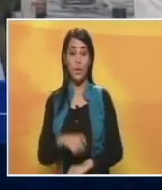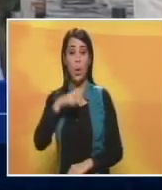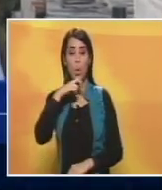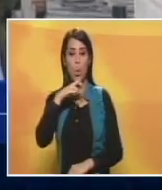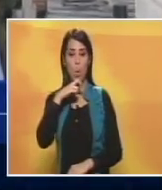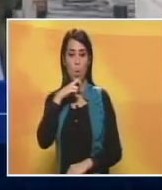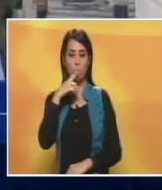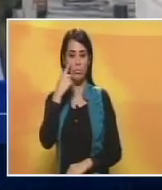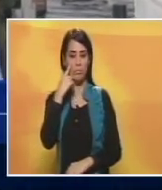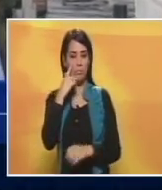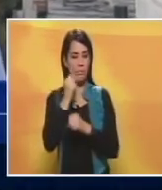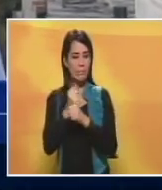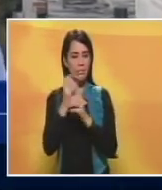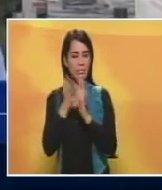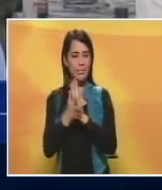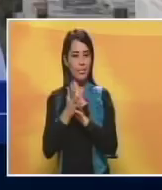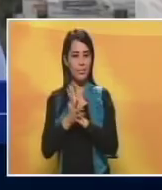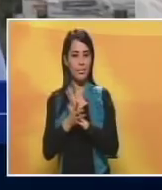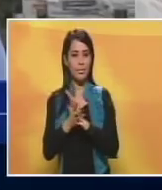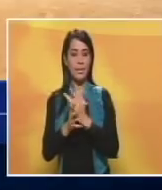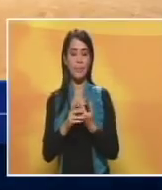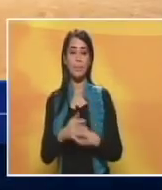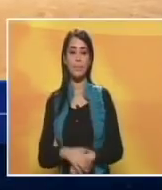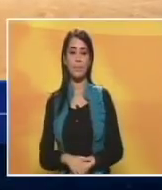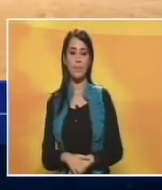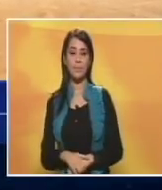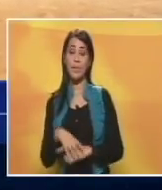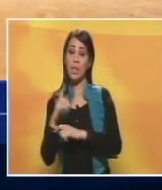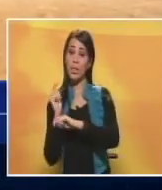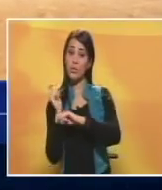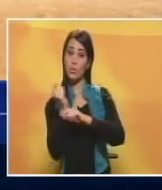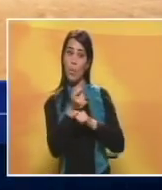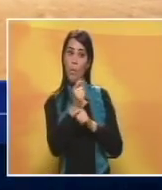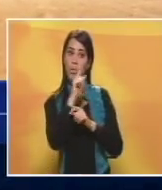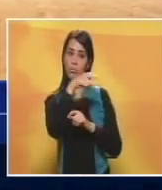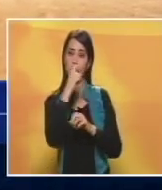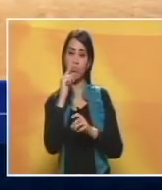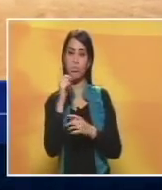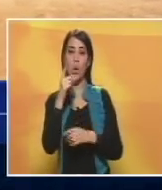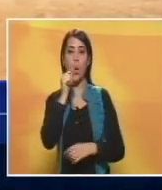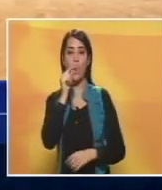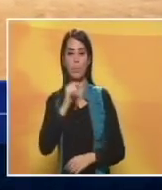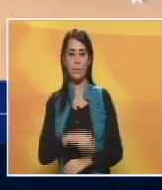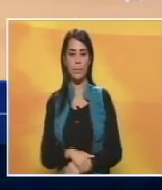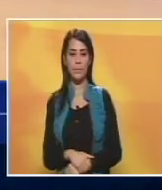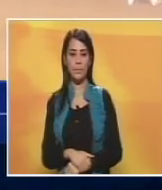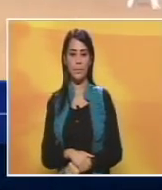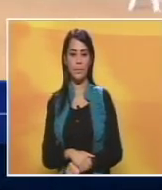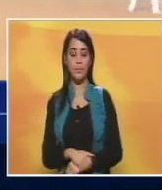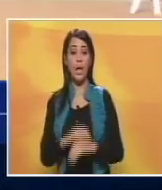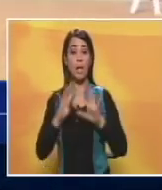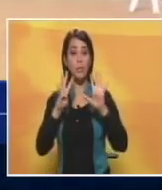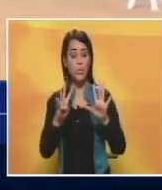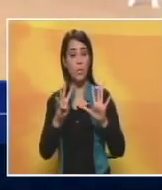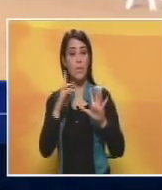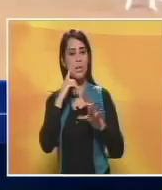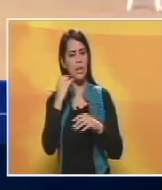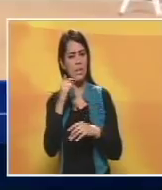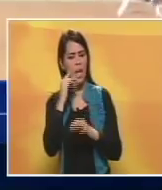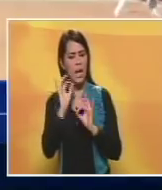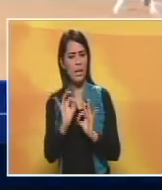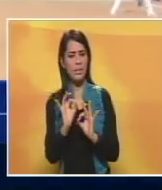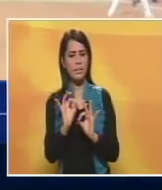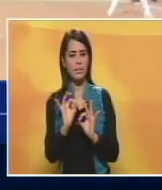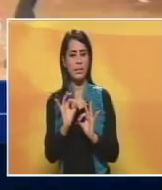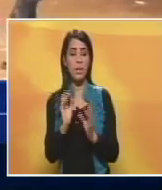que más se espera es el del softbol masculino. Ayer la caída ante Cuba ha obligado a nuestra novena a que tenga que disputar